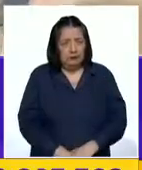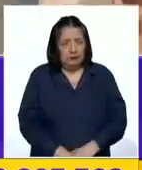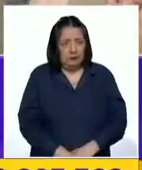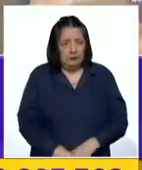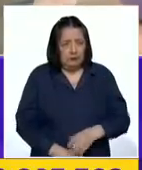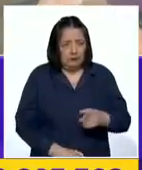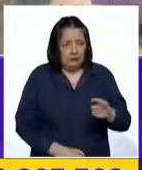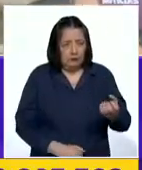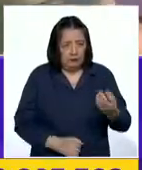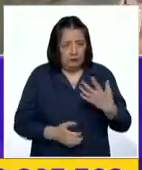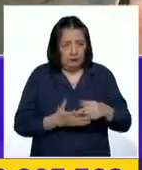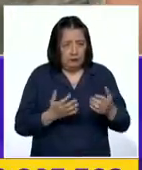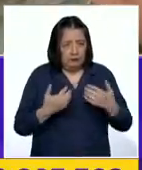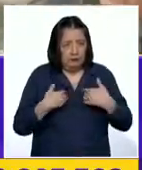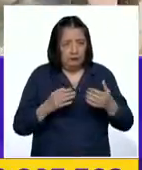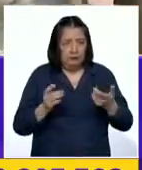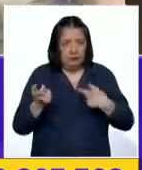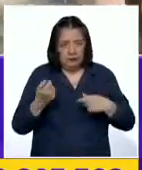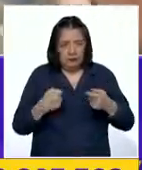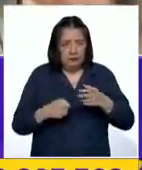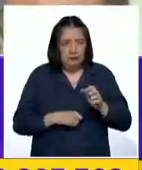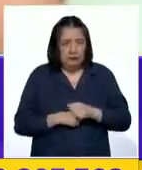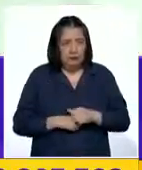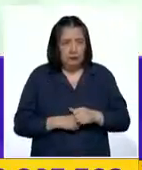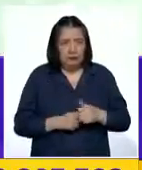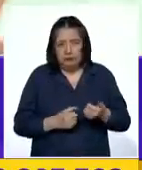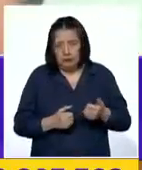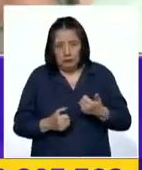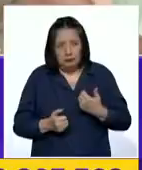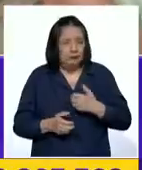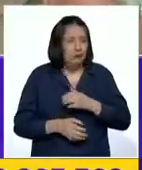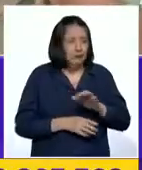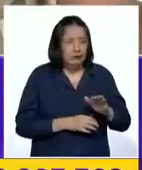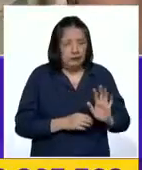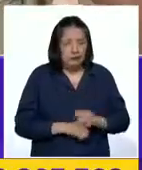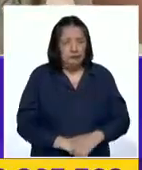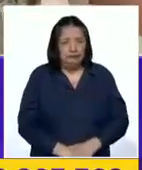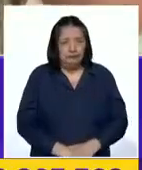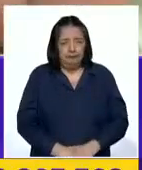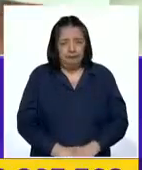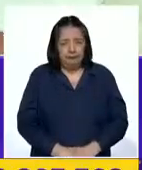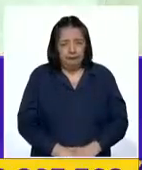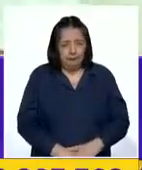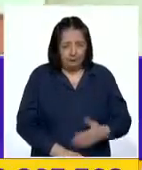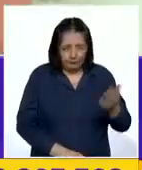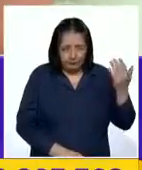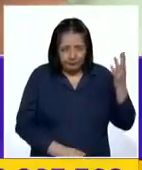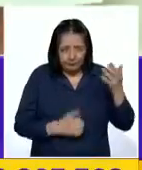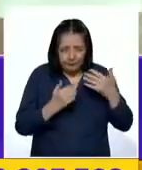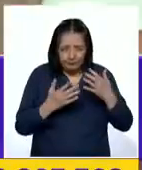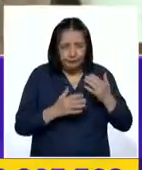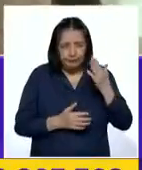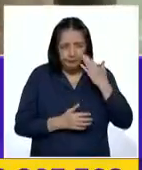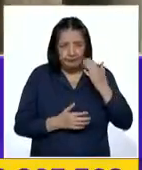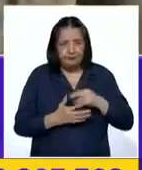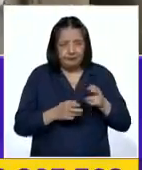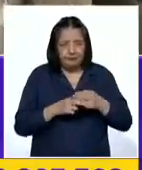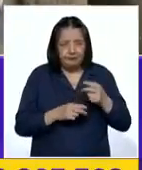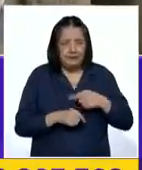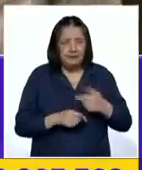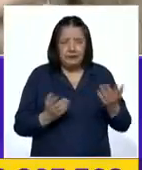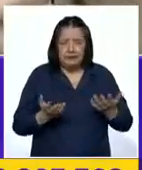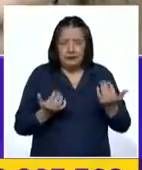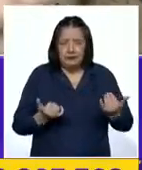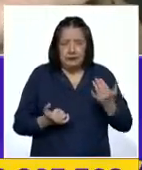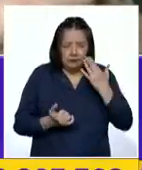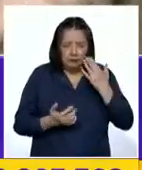nos contaban pues que tenían acá su negocio, ¿no? Señora, ¿cómo está? Muy buenas tardes. Habíamos hablado con su mamá hace unos minutos. ¿Ella dónde